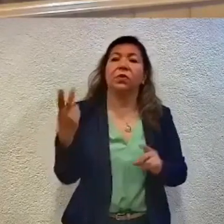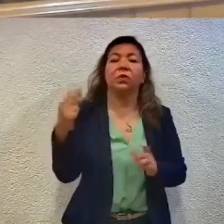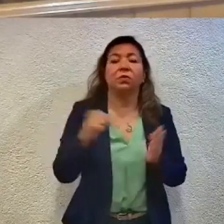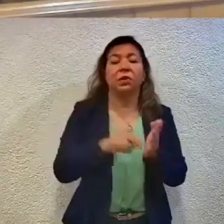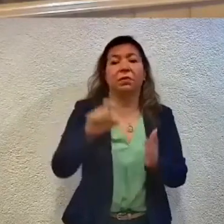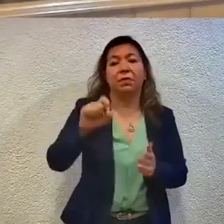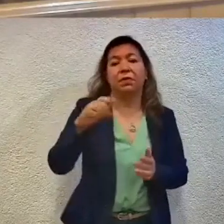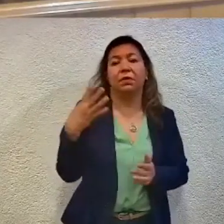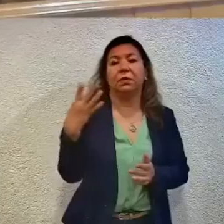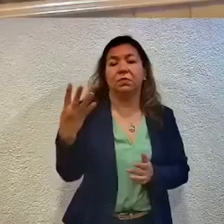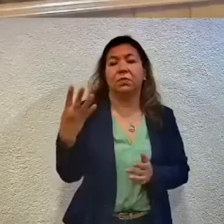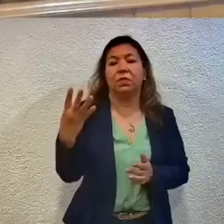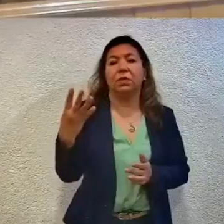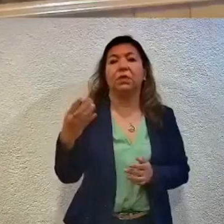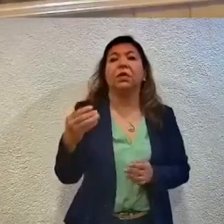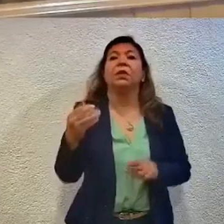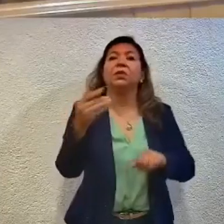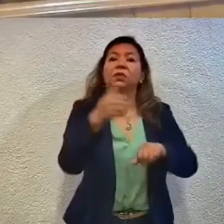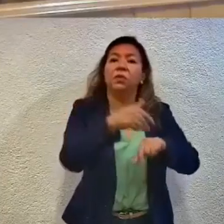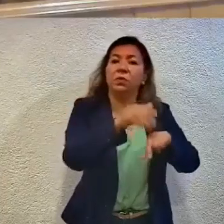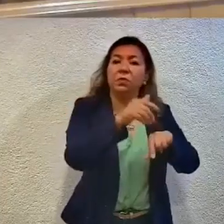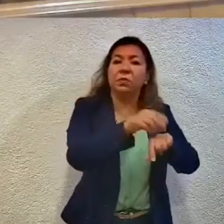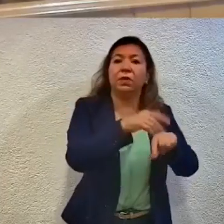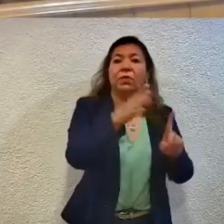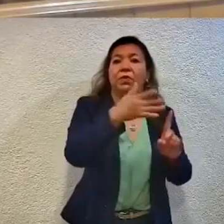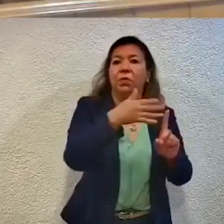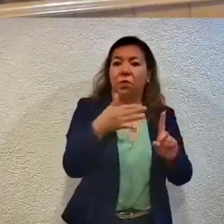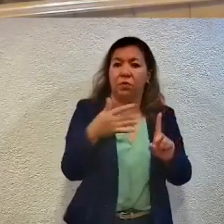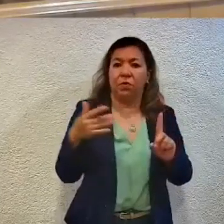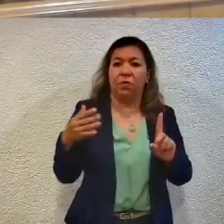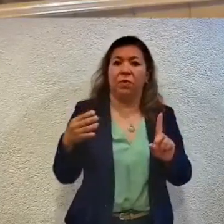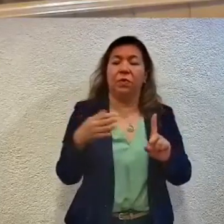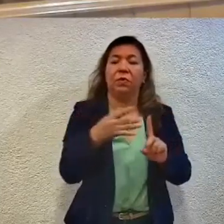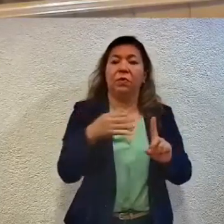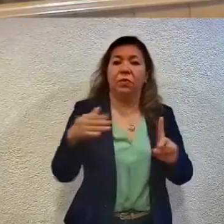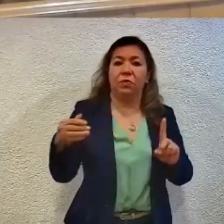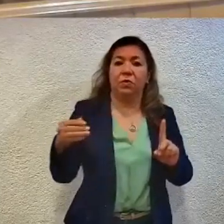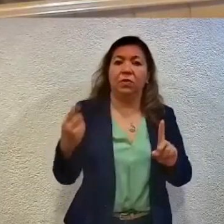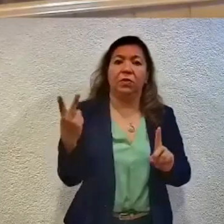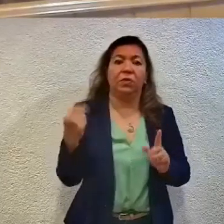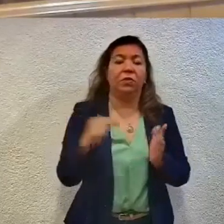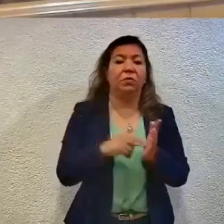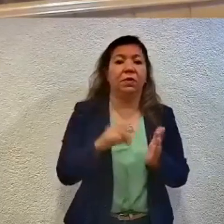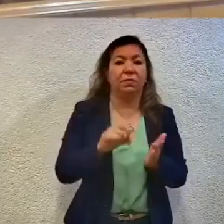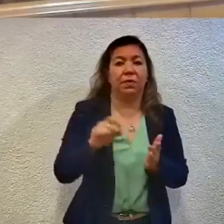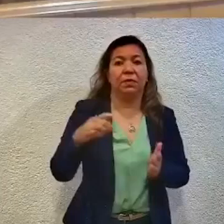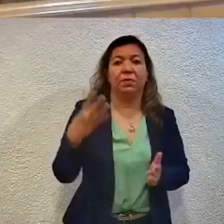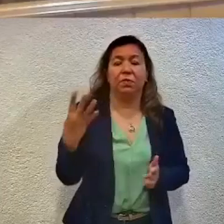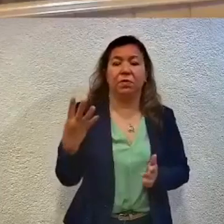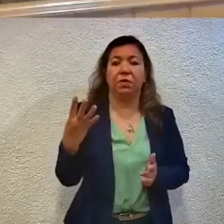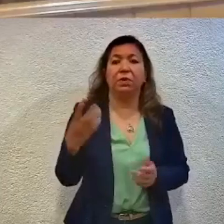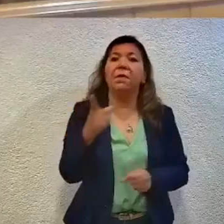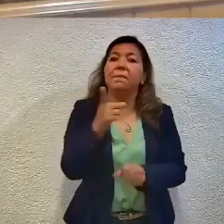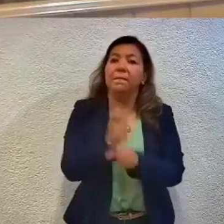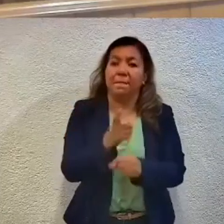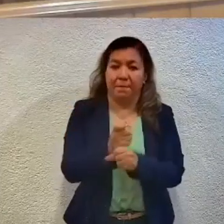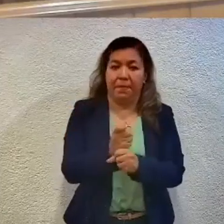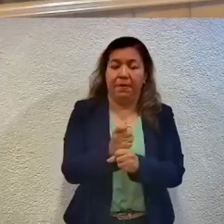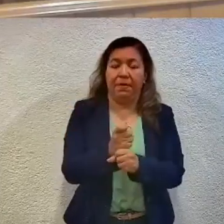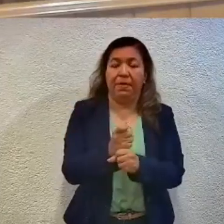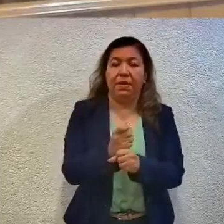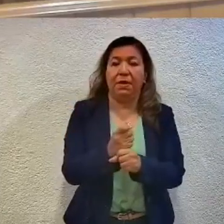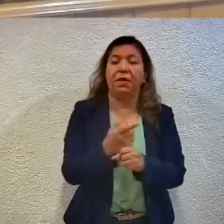al diverso TEE-GIN, diagonal 015, diagonal 2024, al ser este el primero en el índice de este